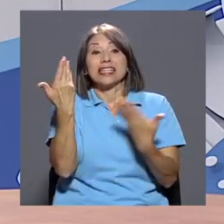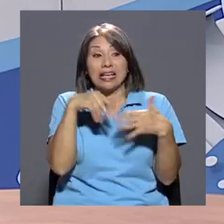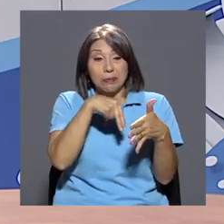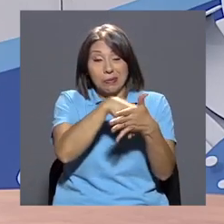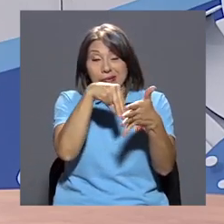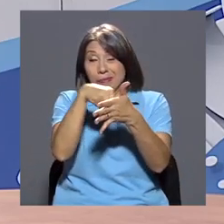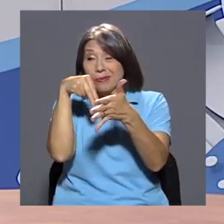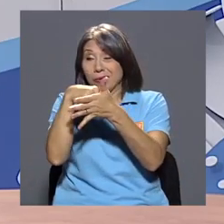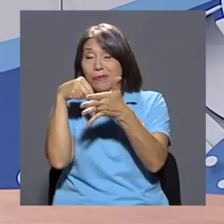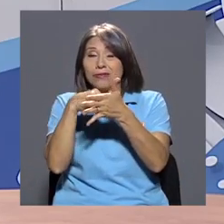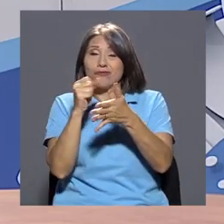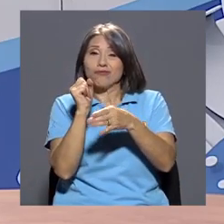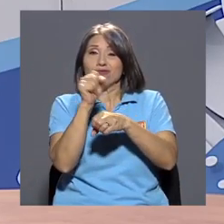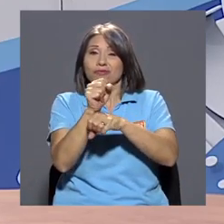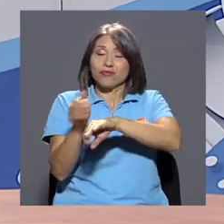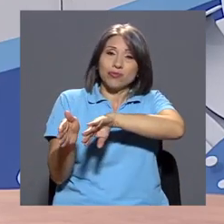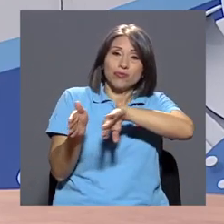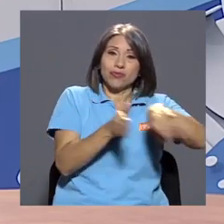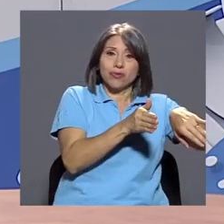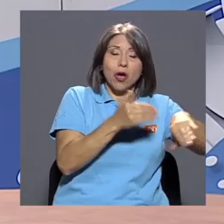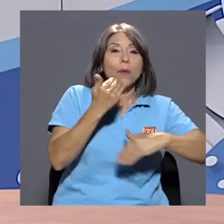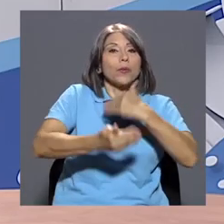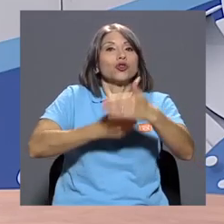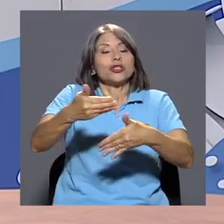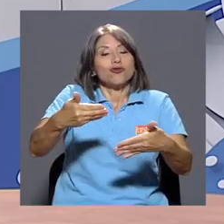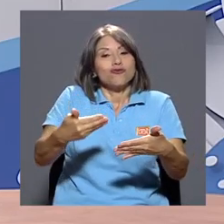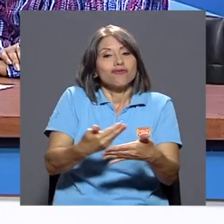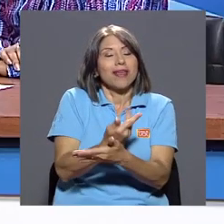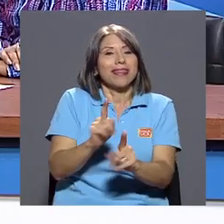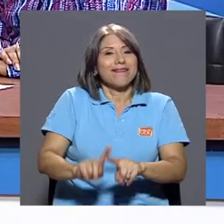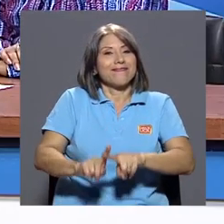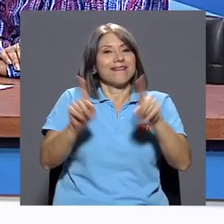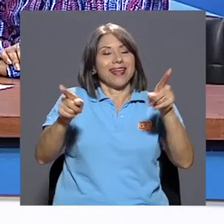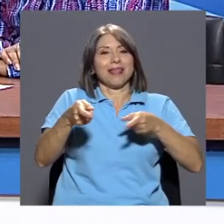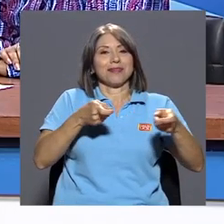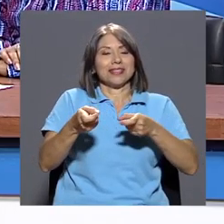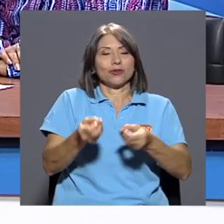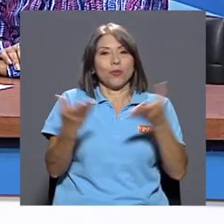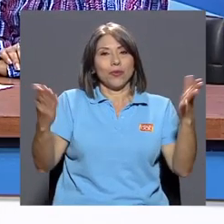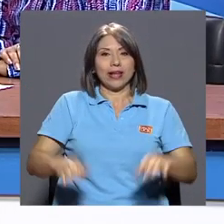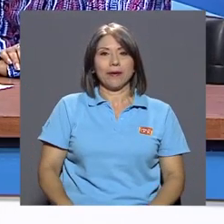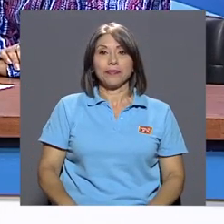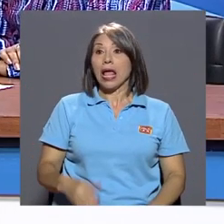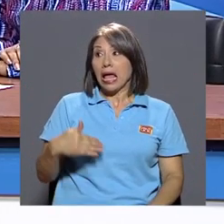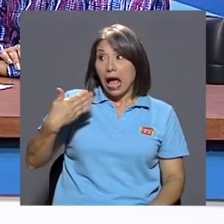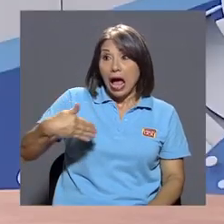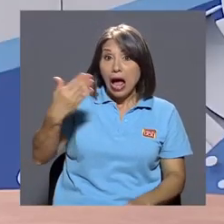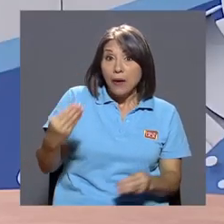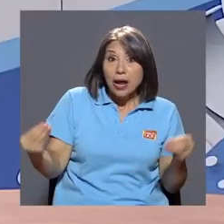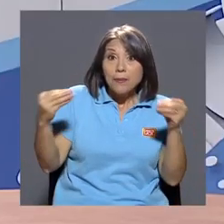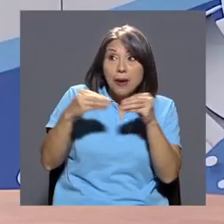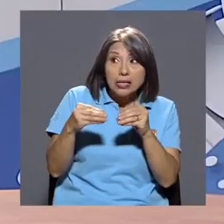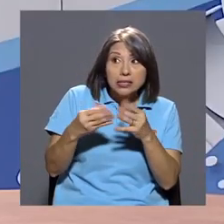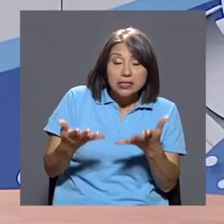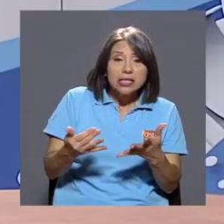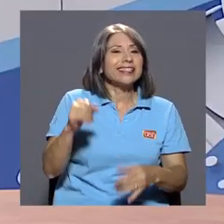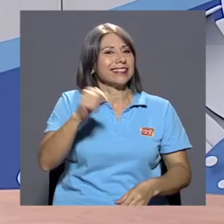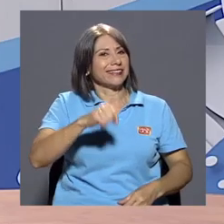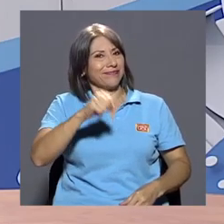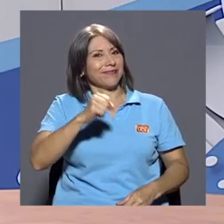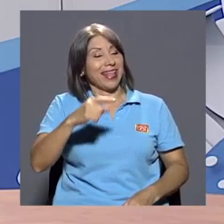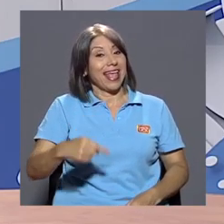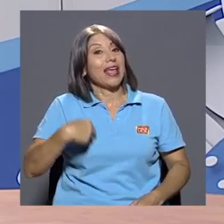barreras y generar procesos disruptivos en administración pública. Finalmente, ¿habrán más escuelas? ¿Esta fue la primera? Sí, vendrá